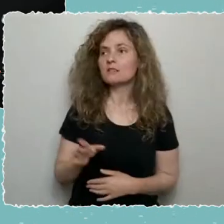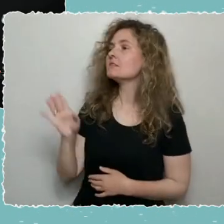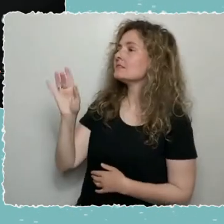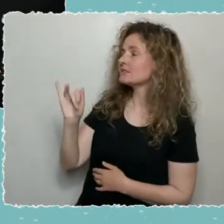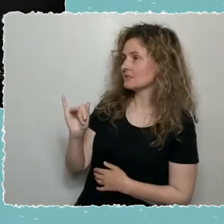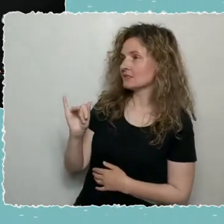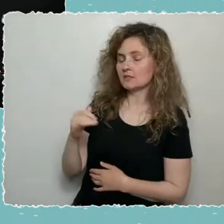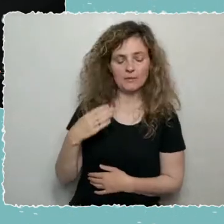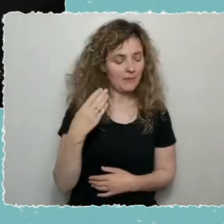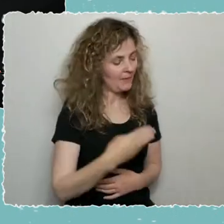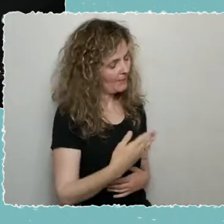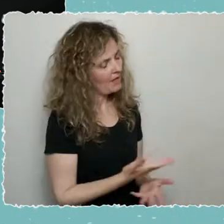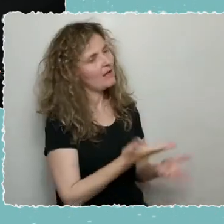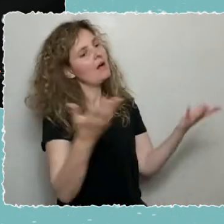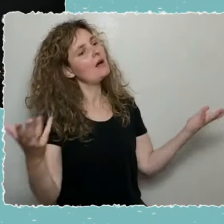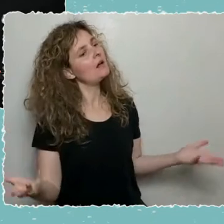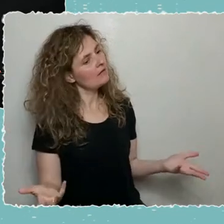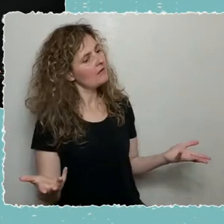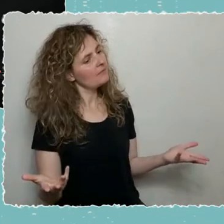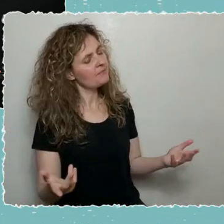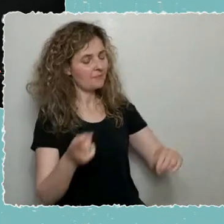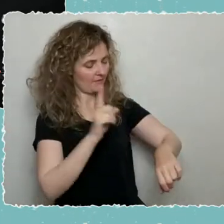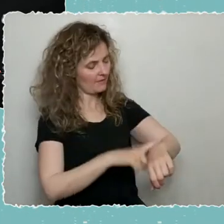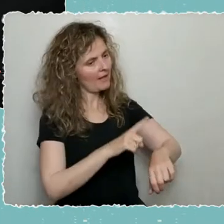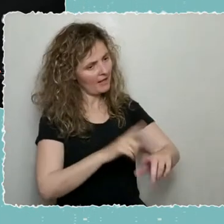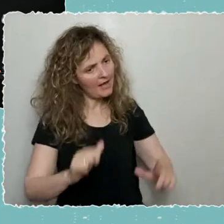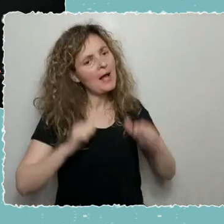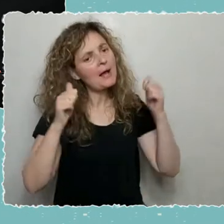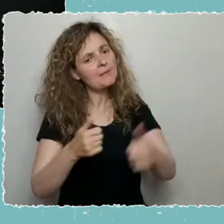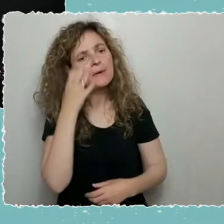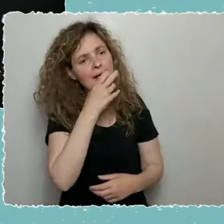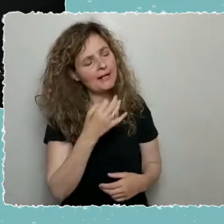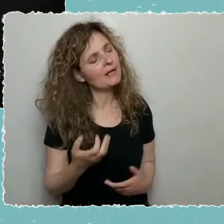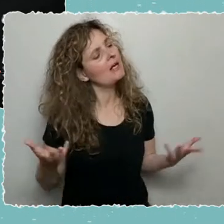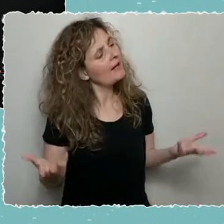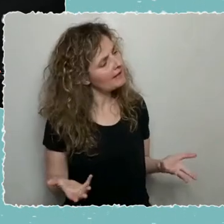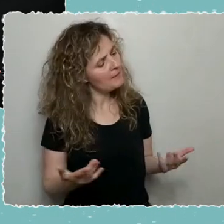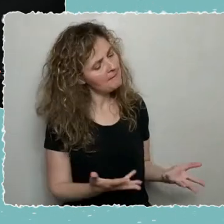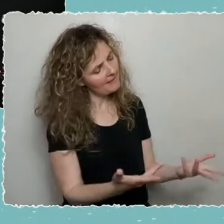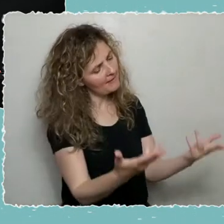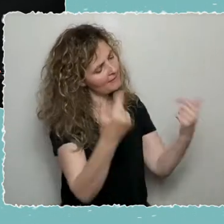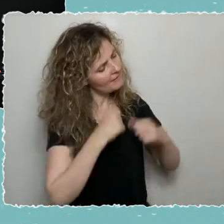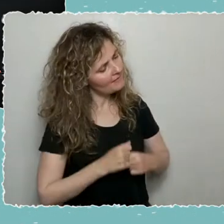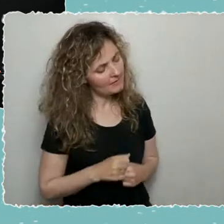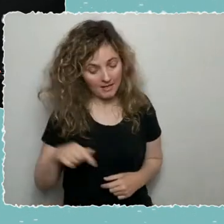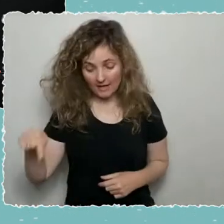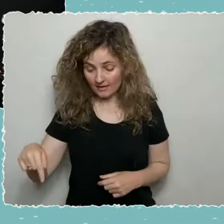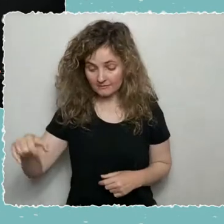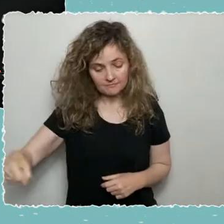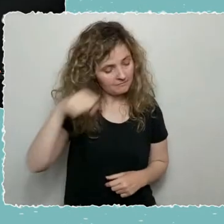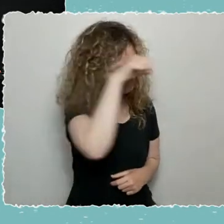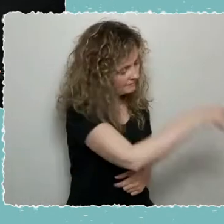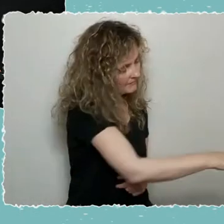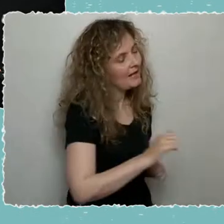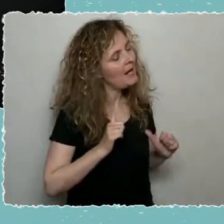sí? ¡Ai, Beatriz! ¡Hello! Non é hora de comezar cos contos ou que? Veña, dalle, dalle, coloca este